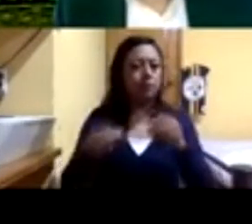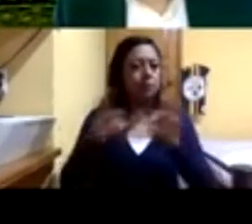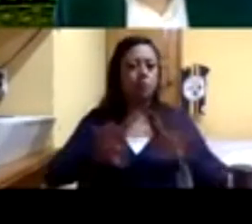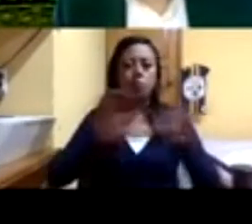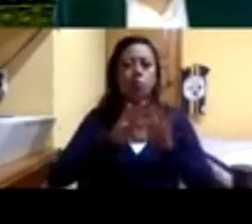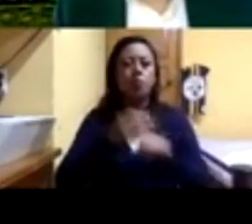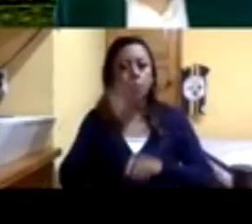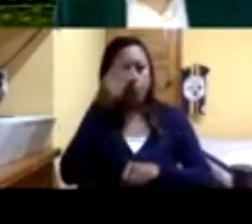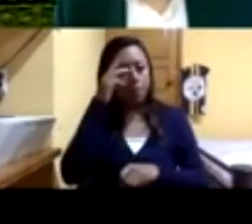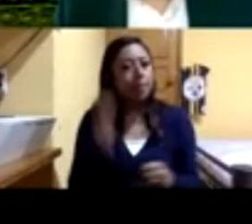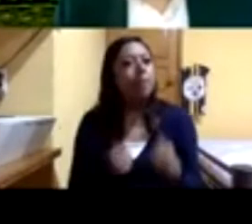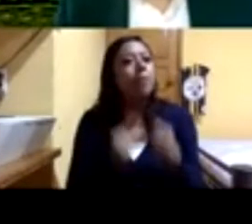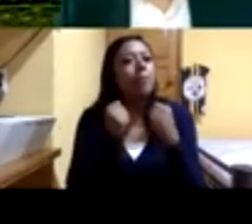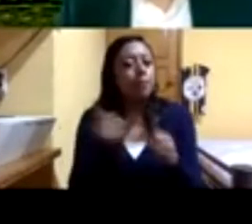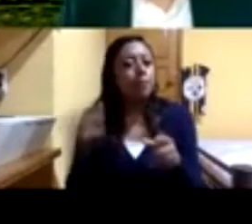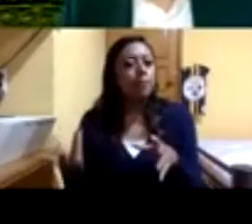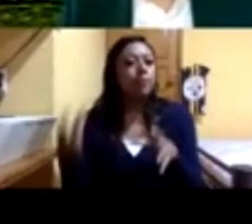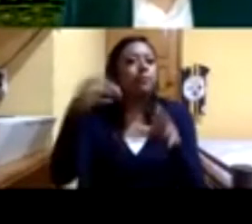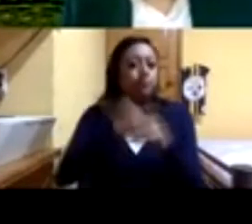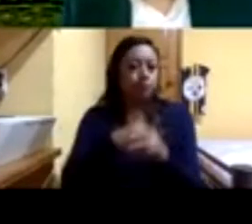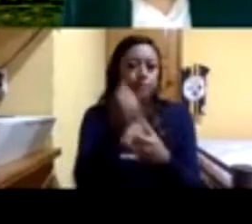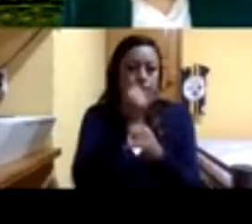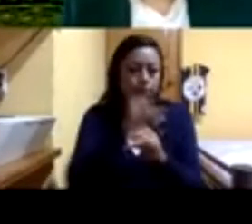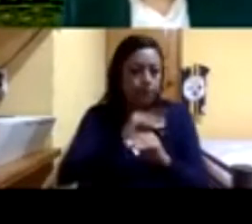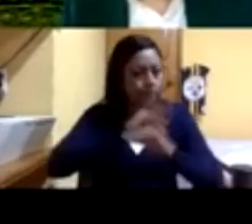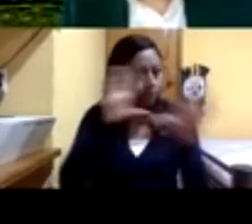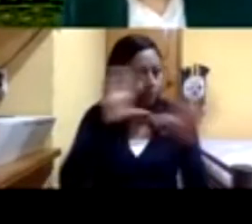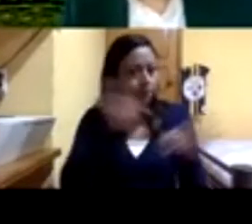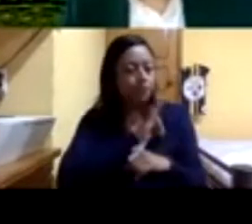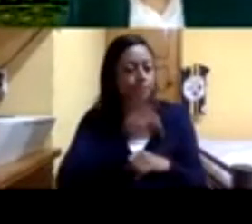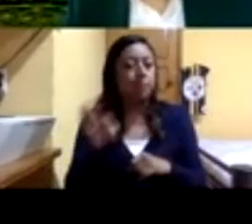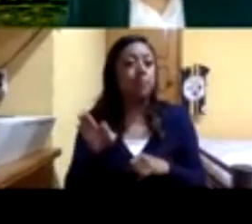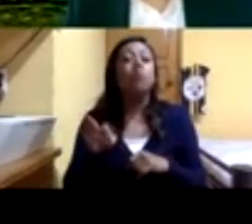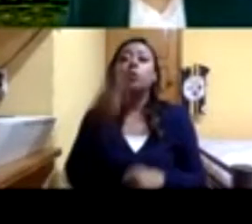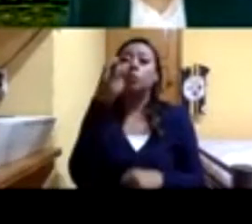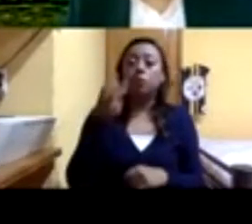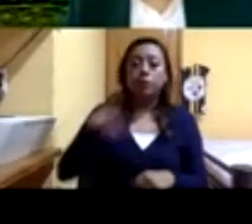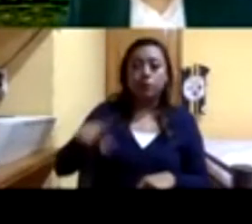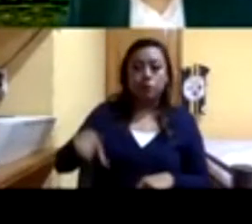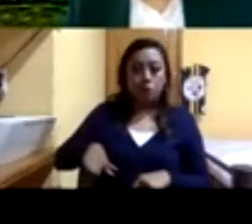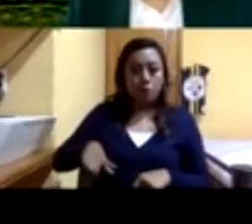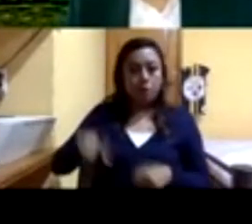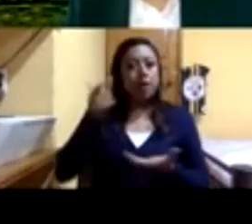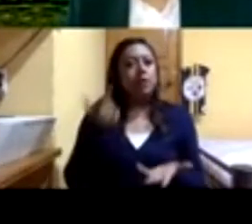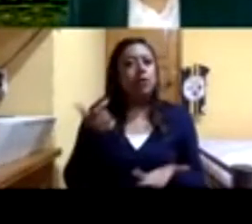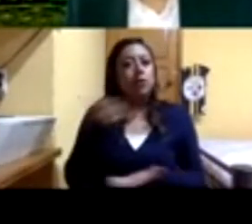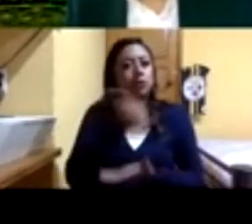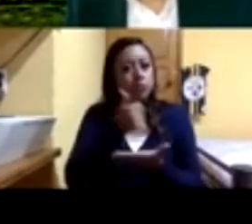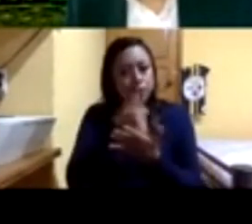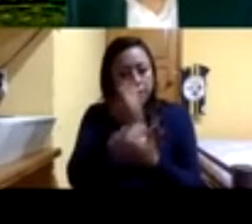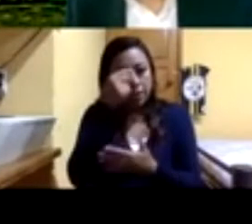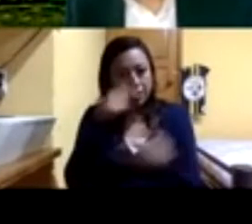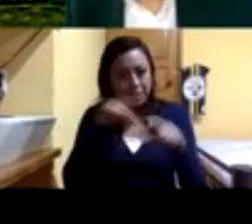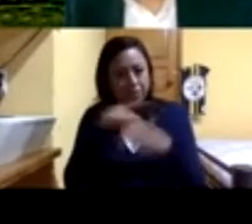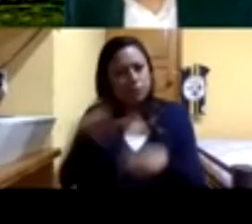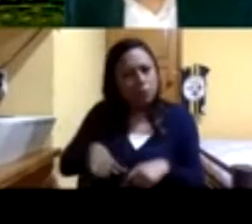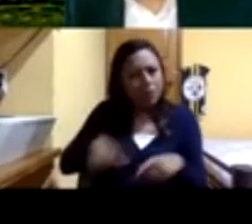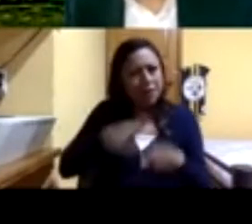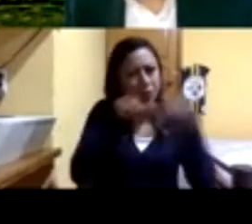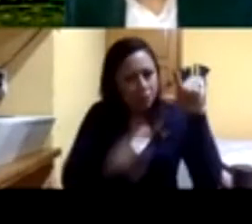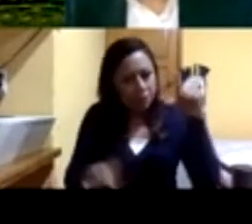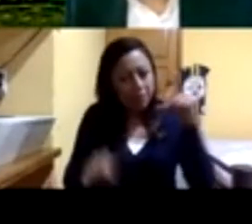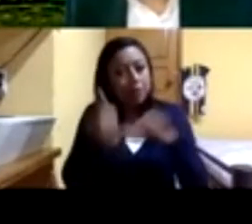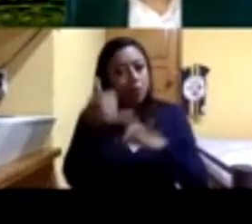inclusión, por lo que el Gobierno de México, como de la capital, de manera responsable se ha ocupado de informar